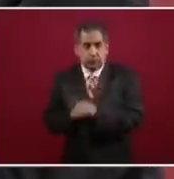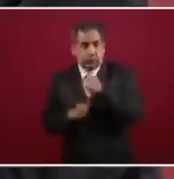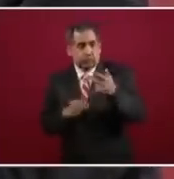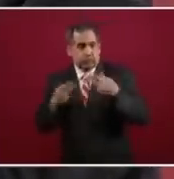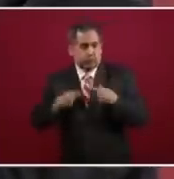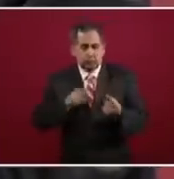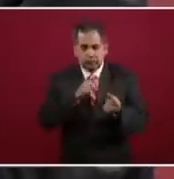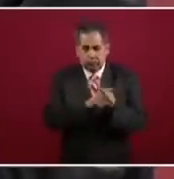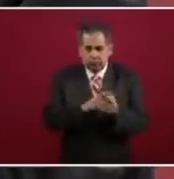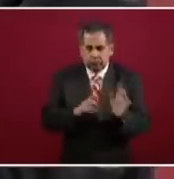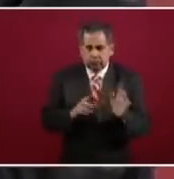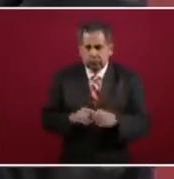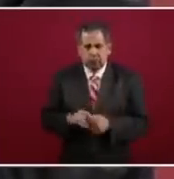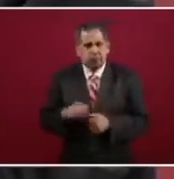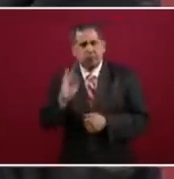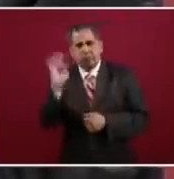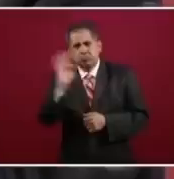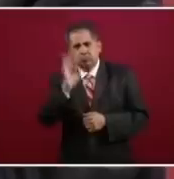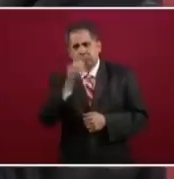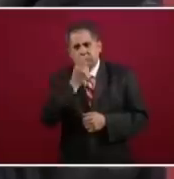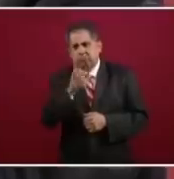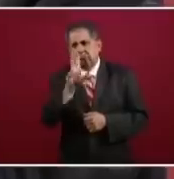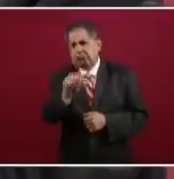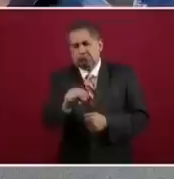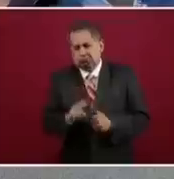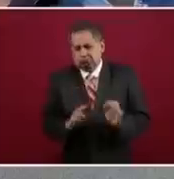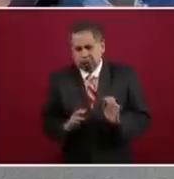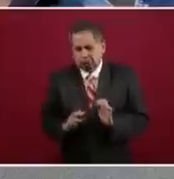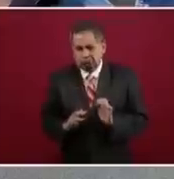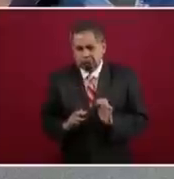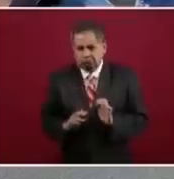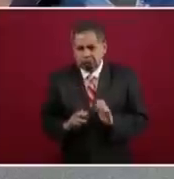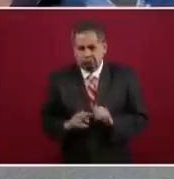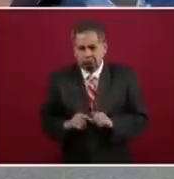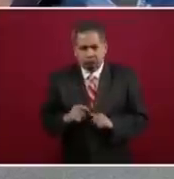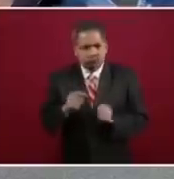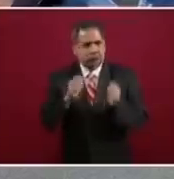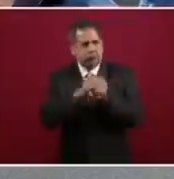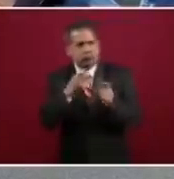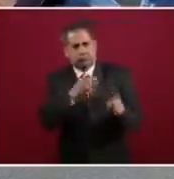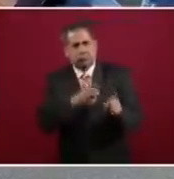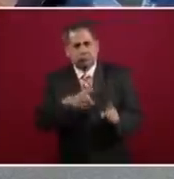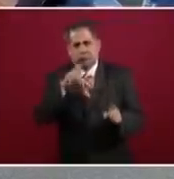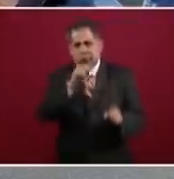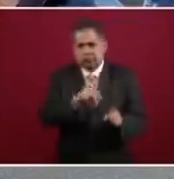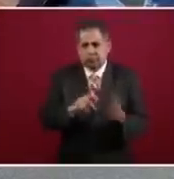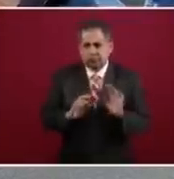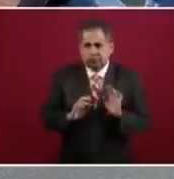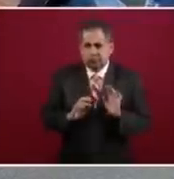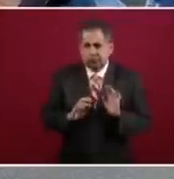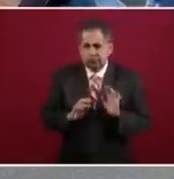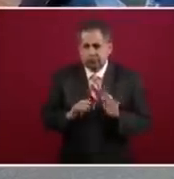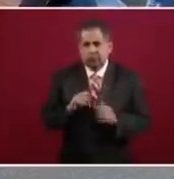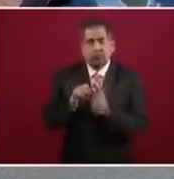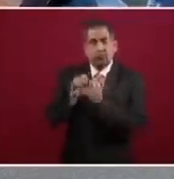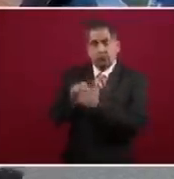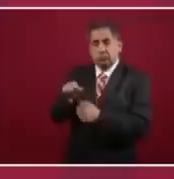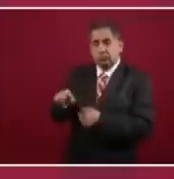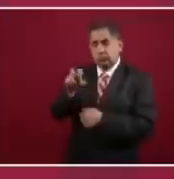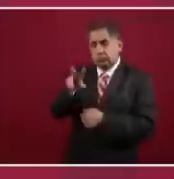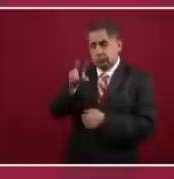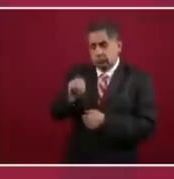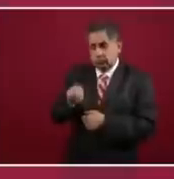a lo mejor les diría no con ese no pero con evo